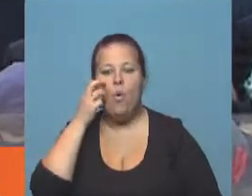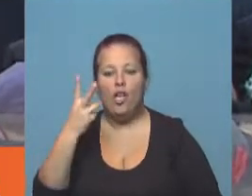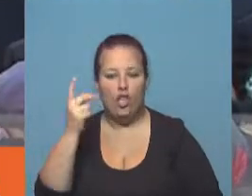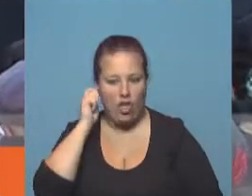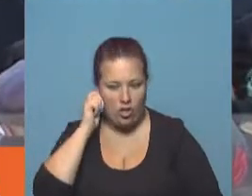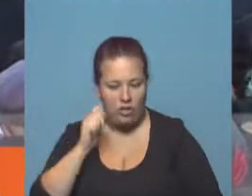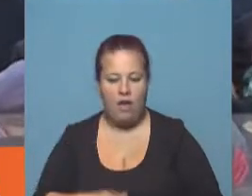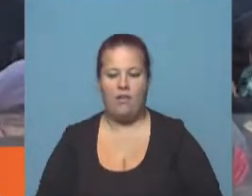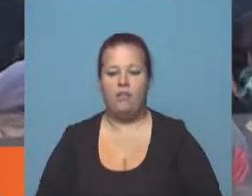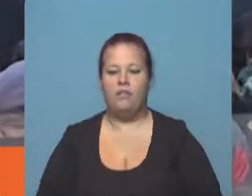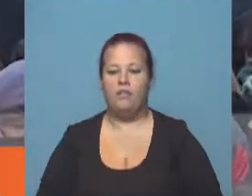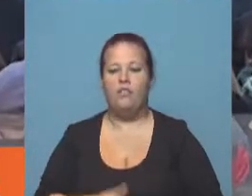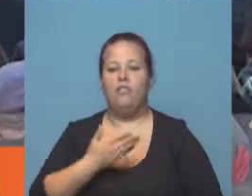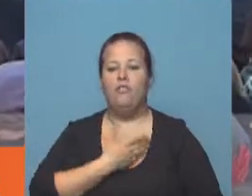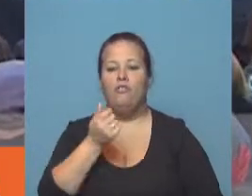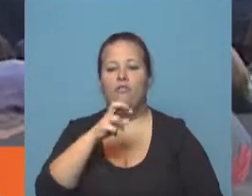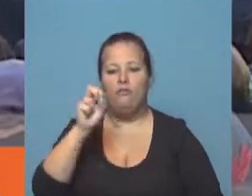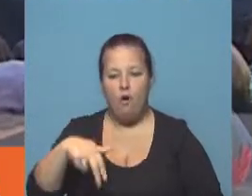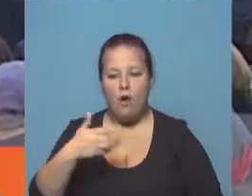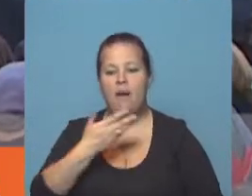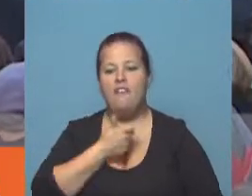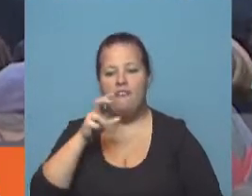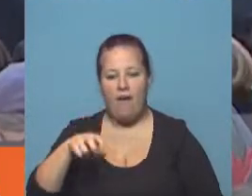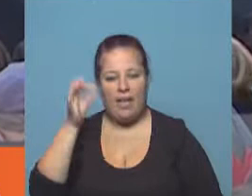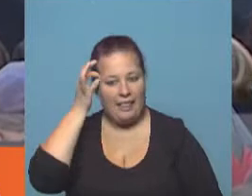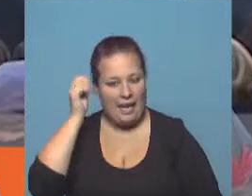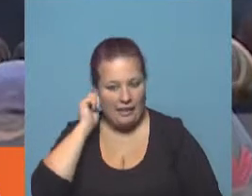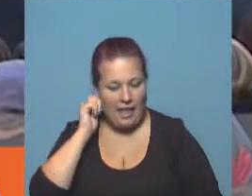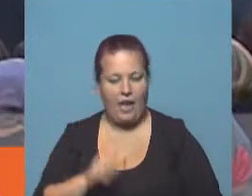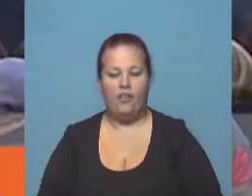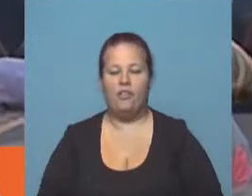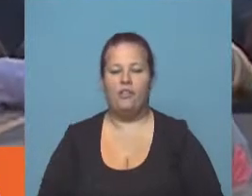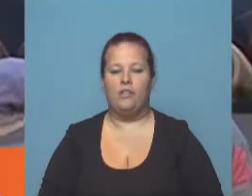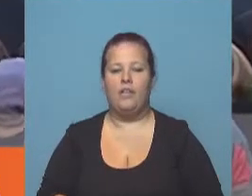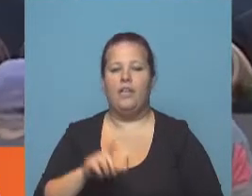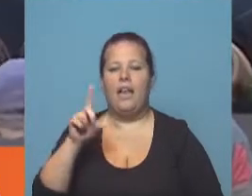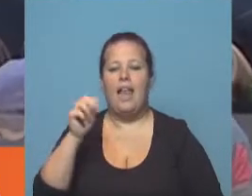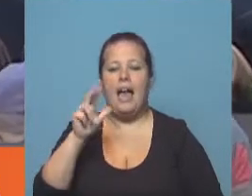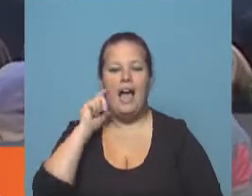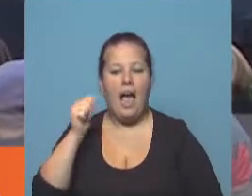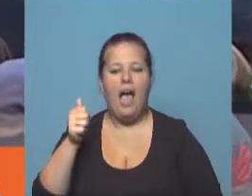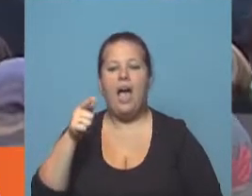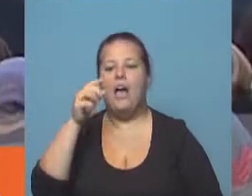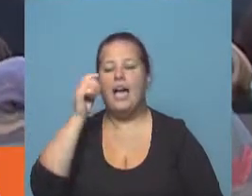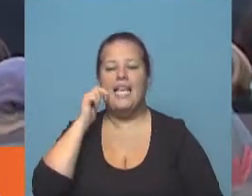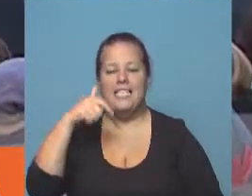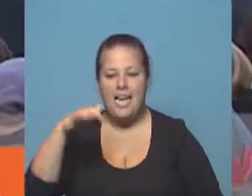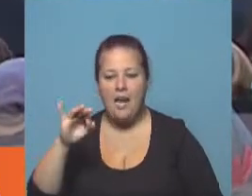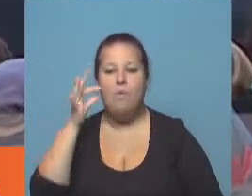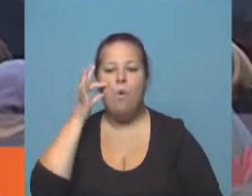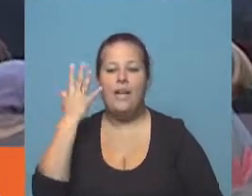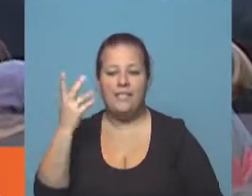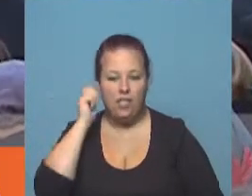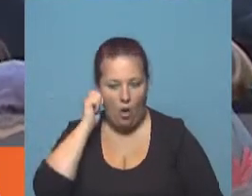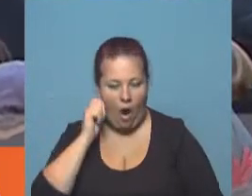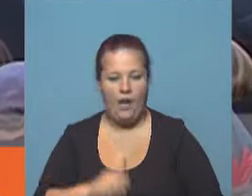años. Furman Fabián Marcelo, 30 años. Galarraga Guillermo Benigno, 45